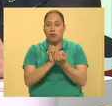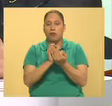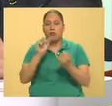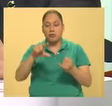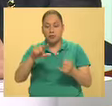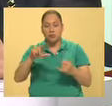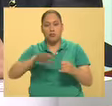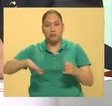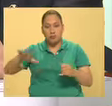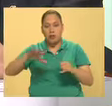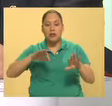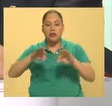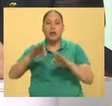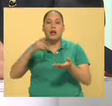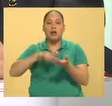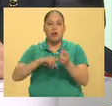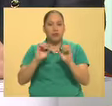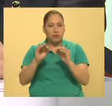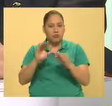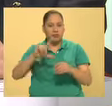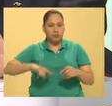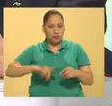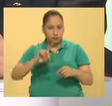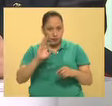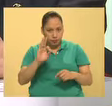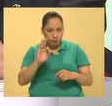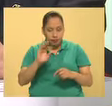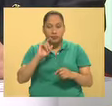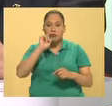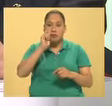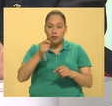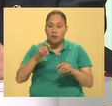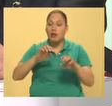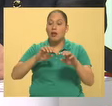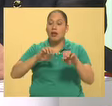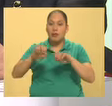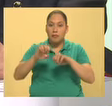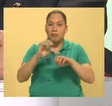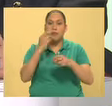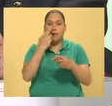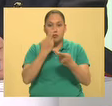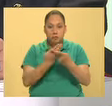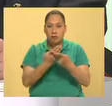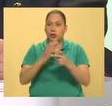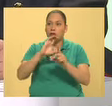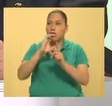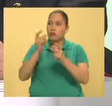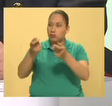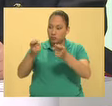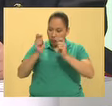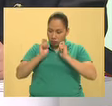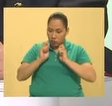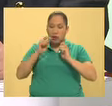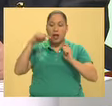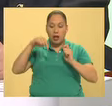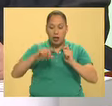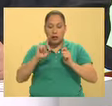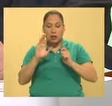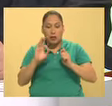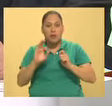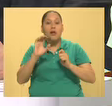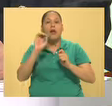del Distrito Federal que desempeñen un empleo, cargo o comisión local en el DF o en